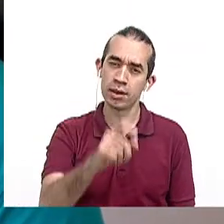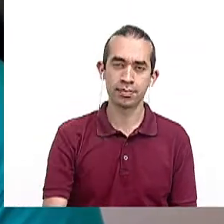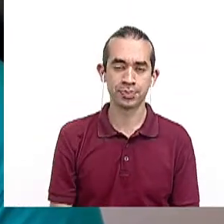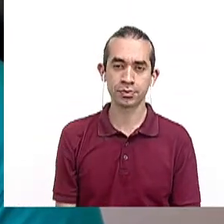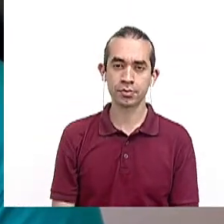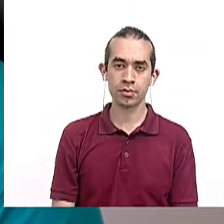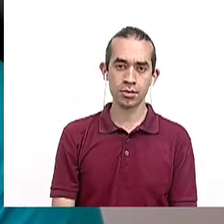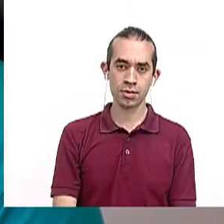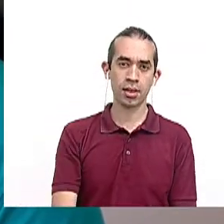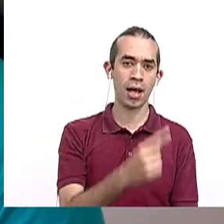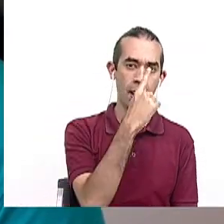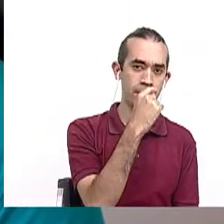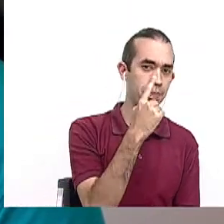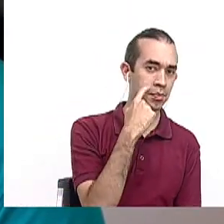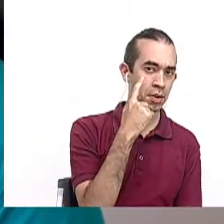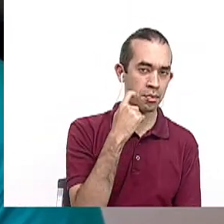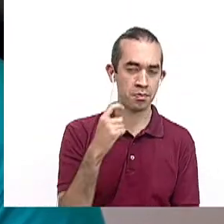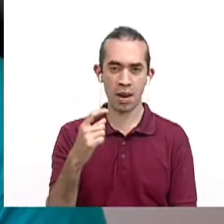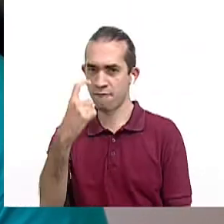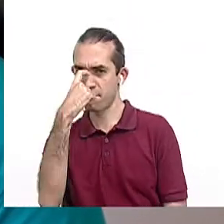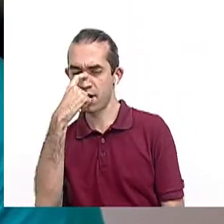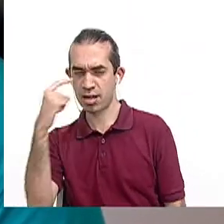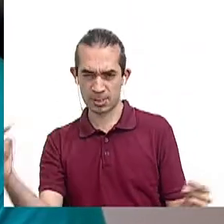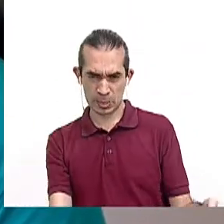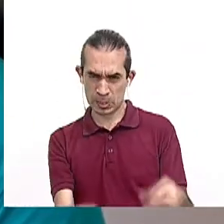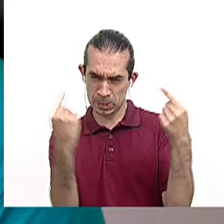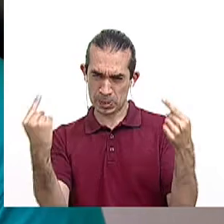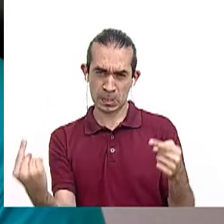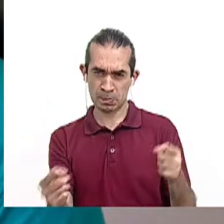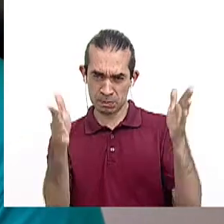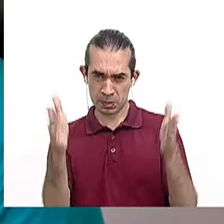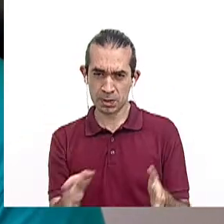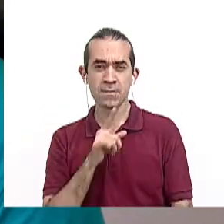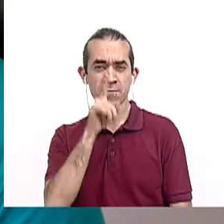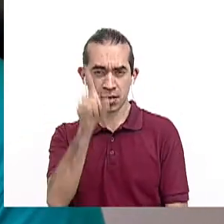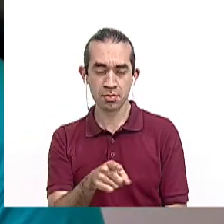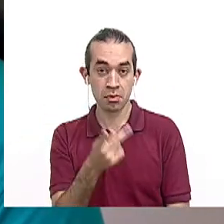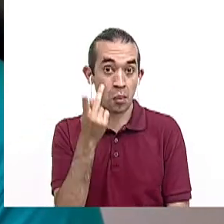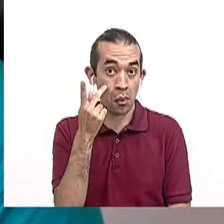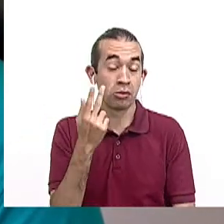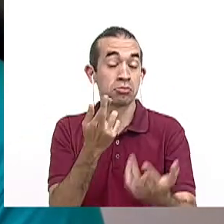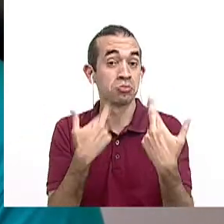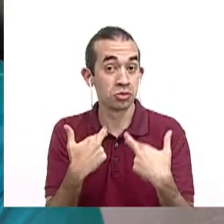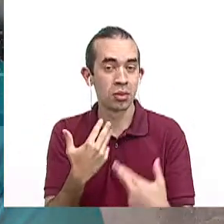y Figueres Ferrer eran enemigos? Vamos a ver qué nos dice. Muchas gracias.